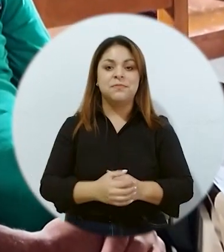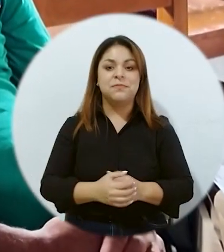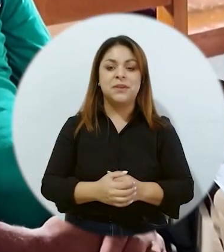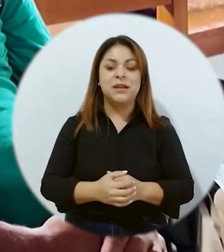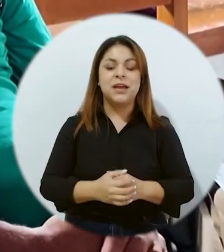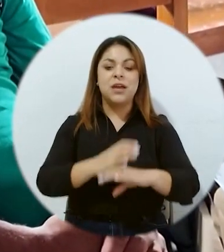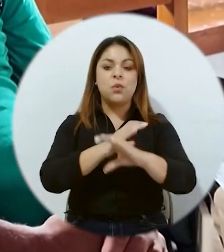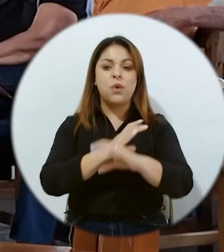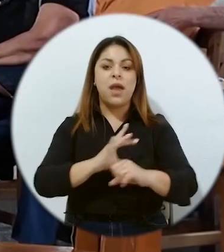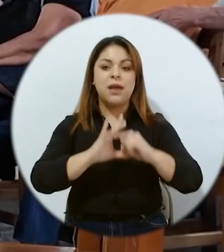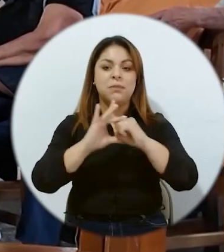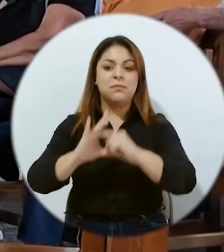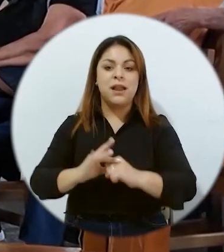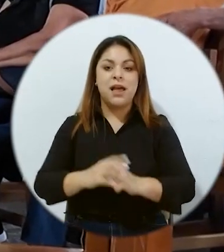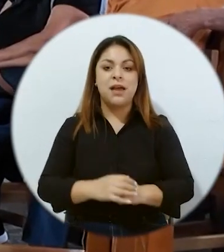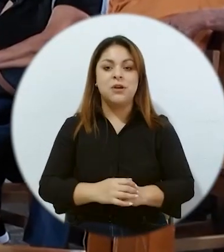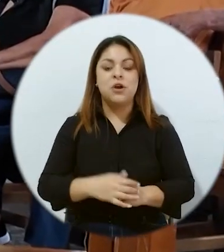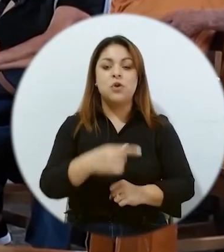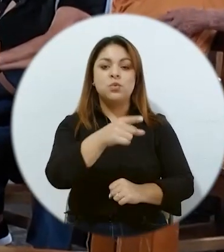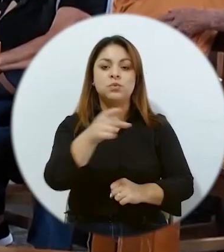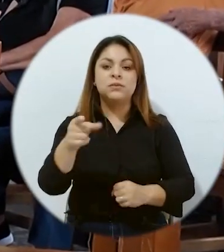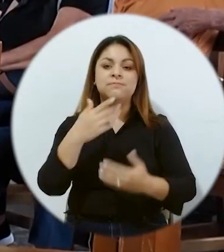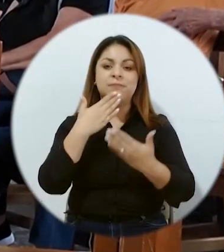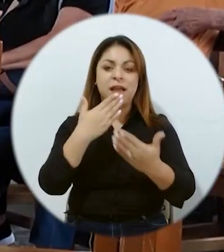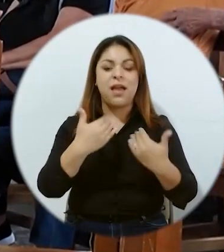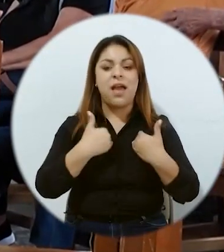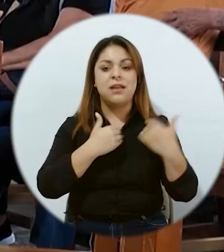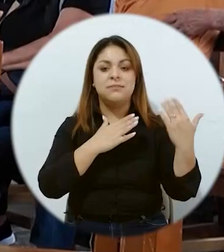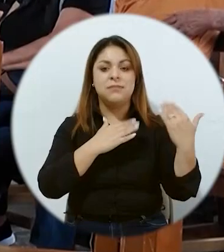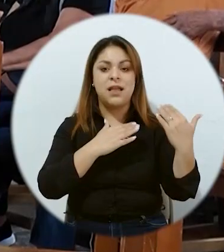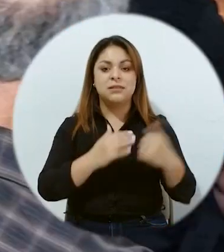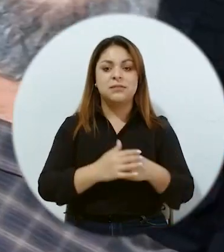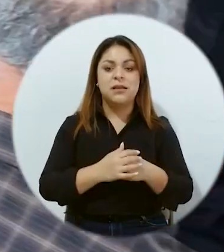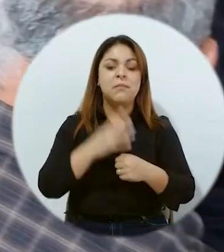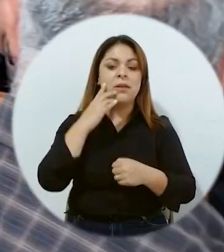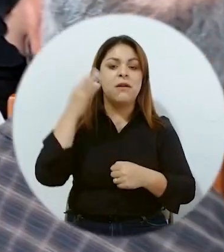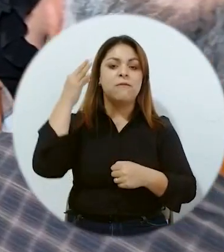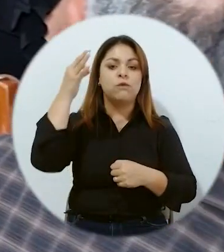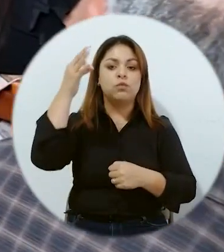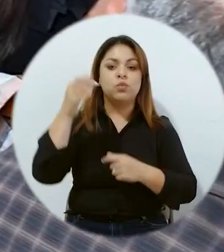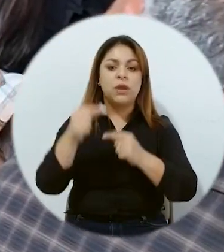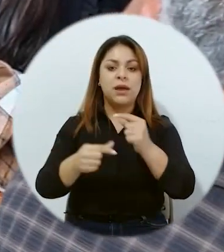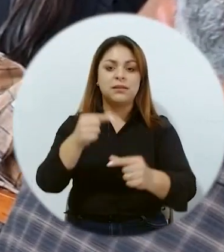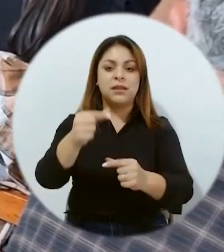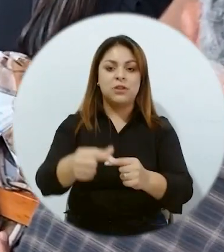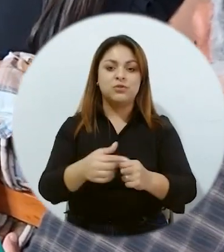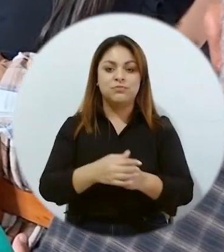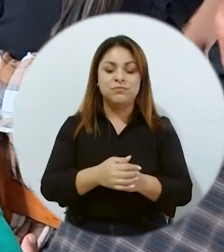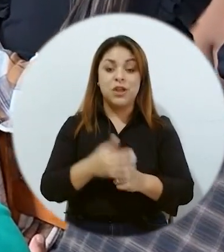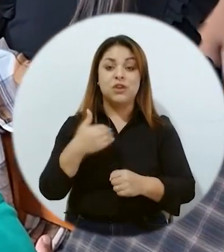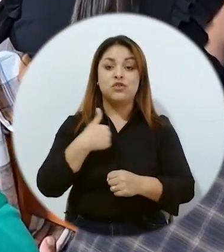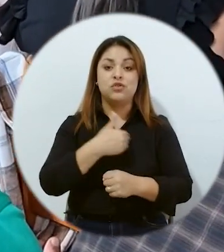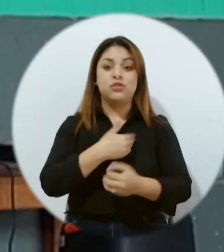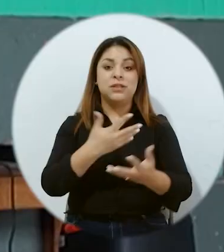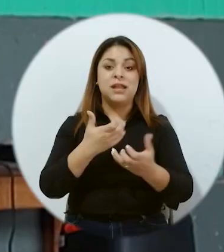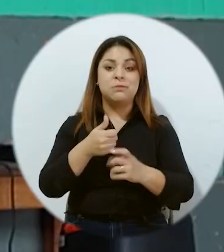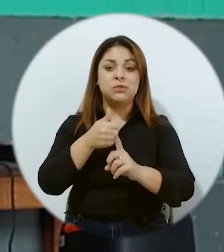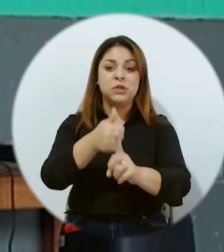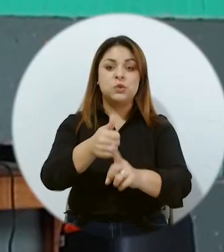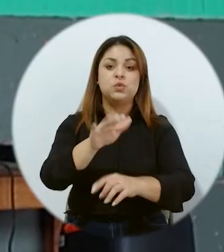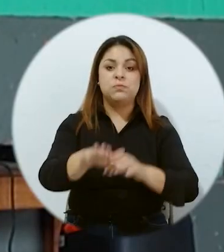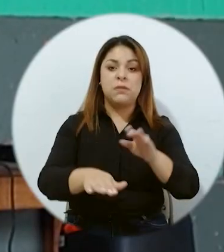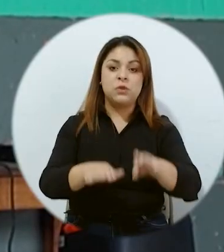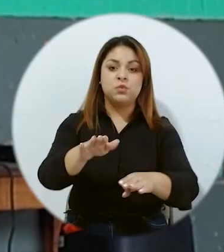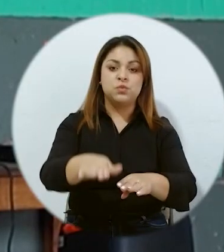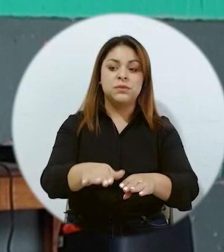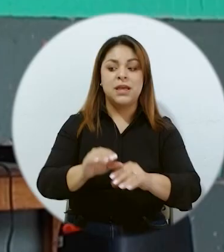sin dañar el planeta, con ustedes sembradores de esperanza para las futuras generaciones. Nosotros soñamos con seguir sus